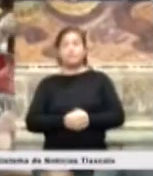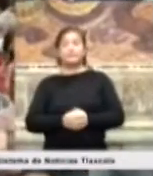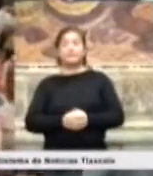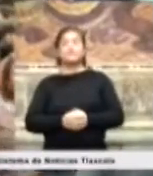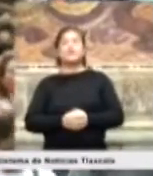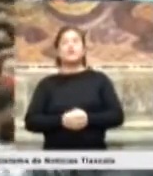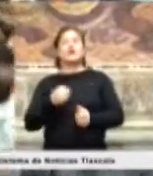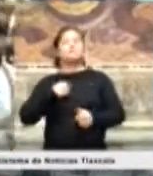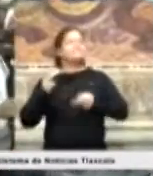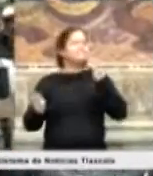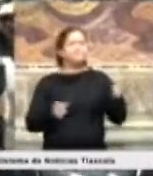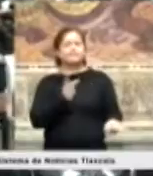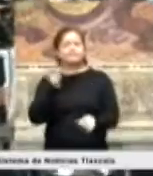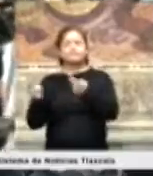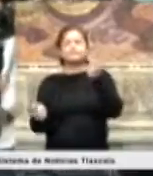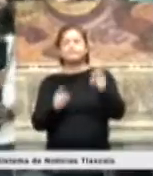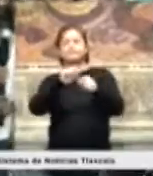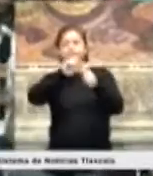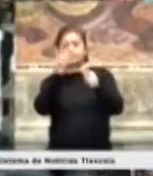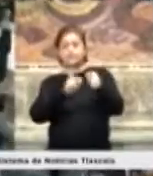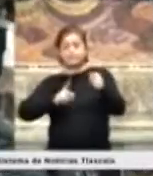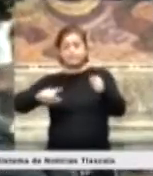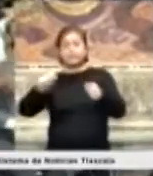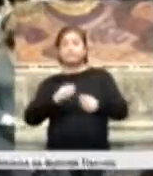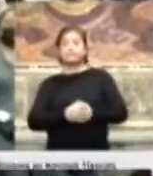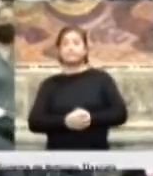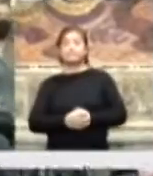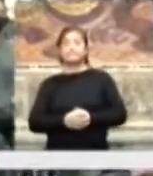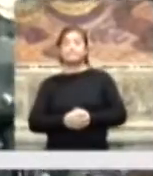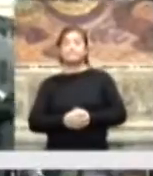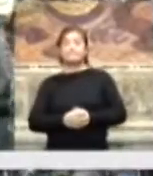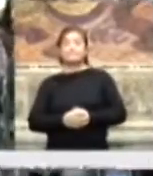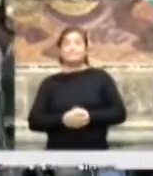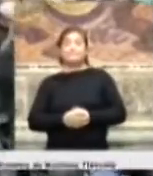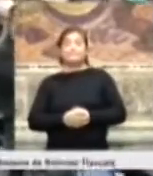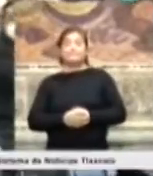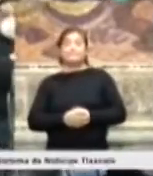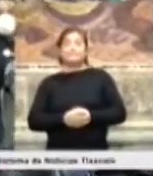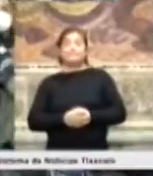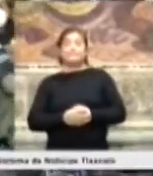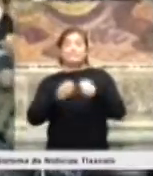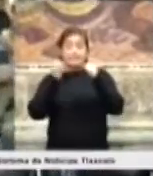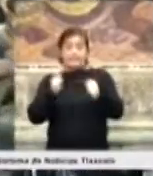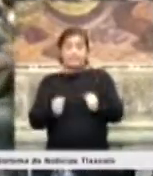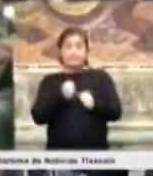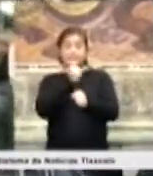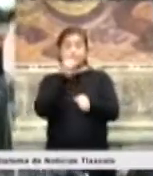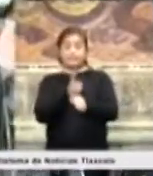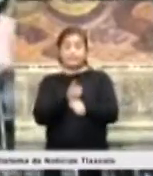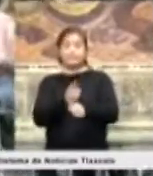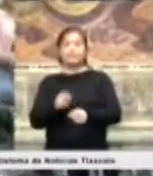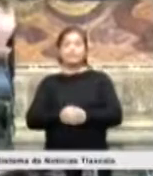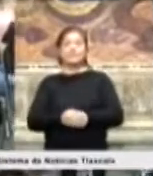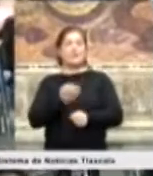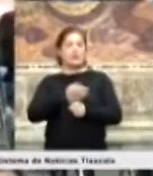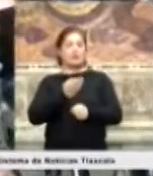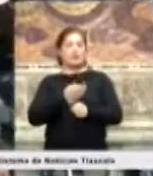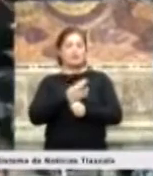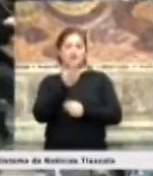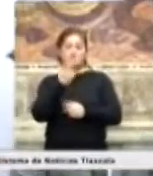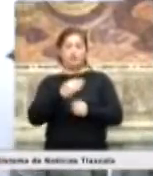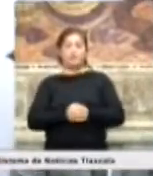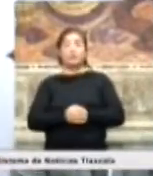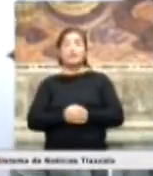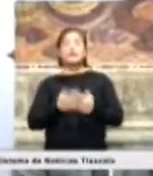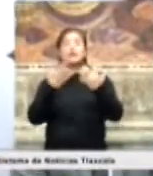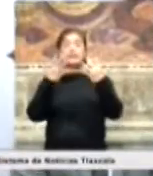en equipamiento con tecnología de ciencias de datos, diseño 4D, Internet de las Cosas y robótica aplicada. En materia